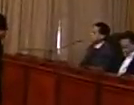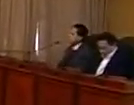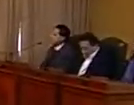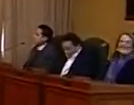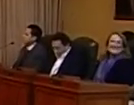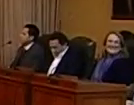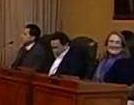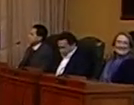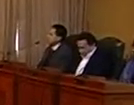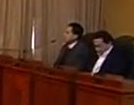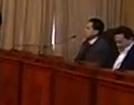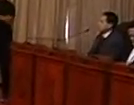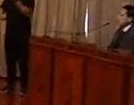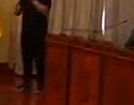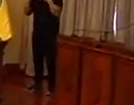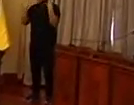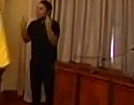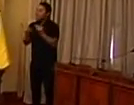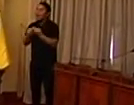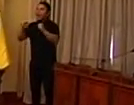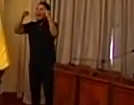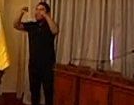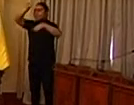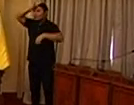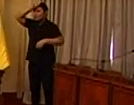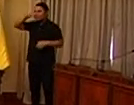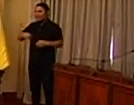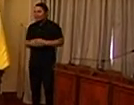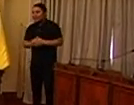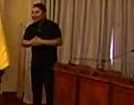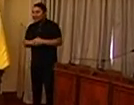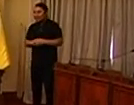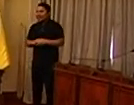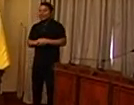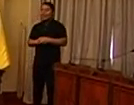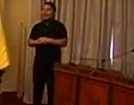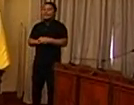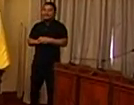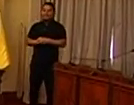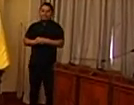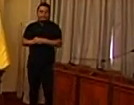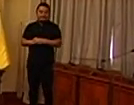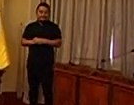votos y se levanta la sesión. Arriba Perú.